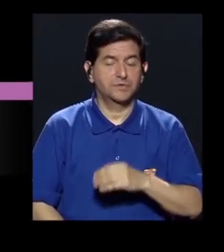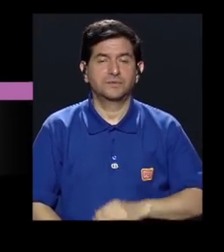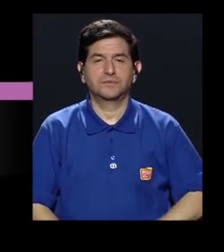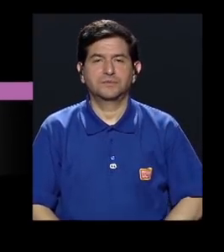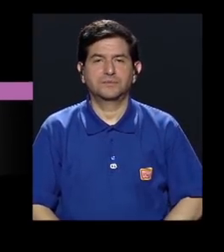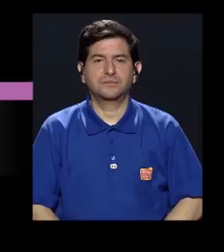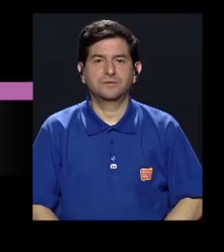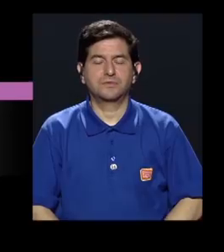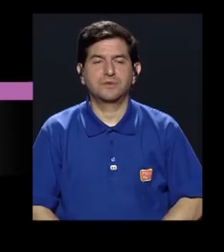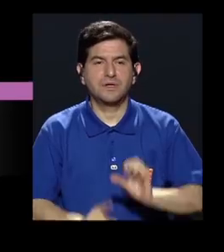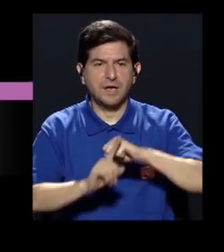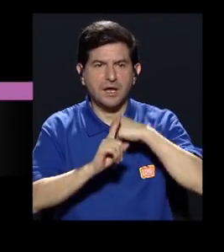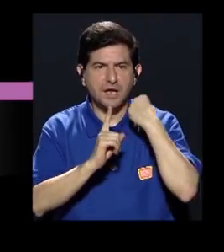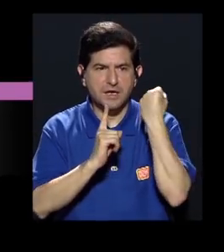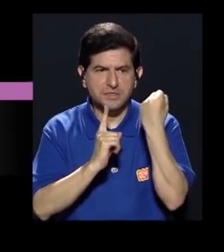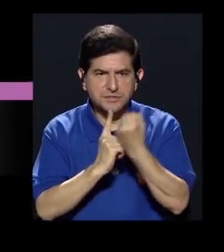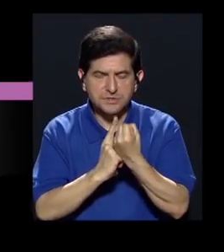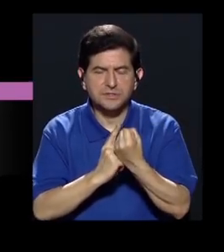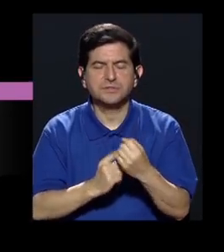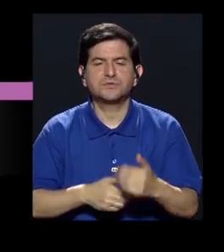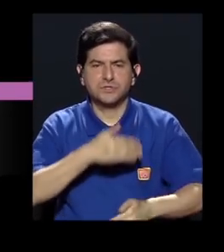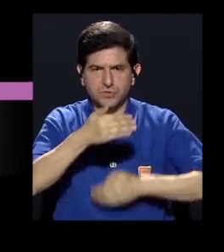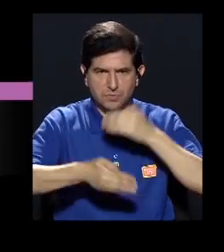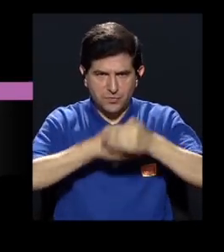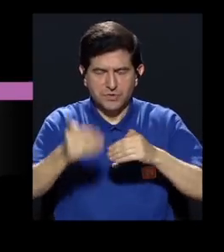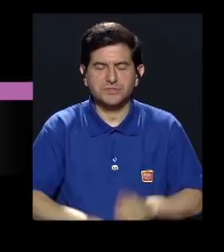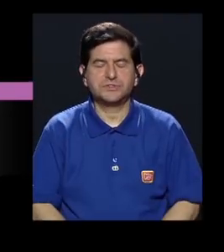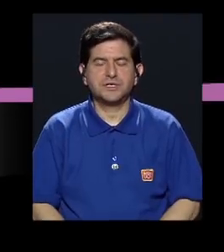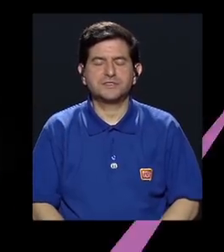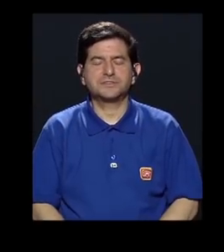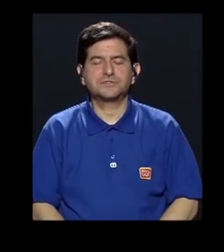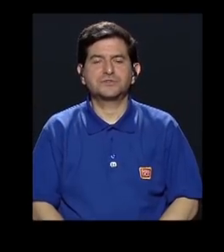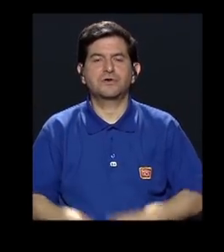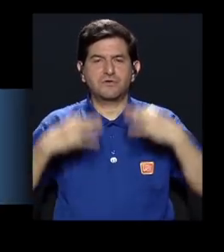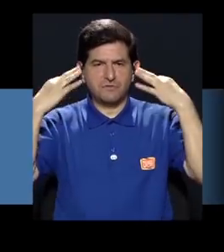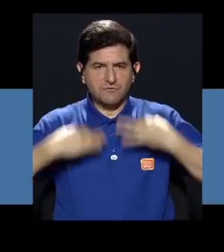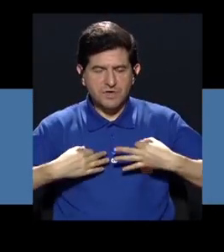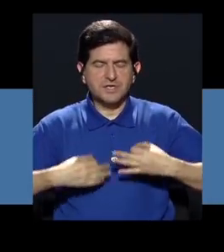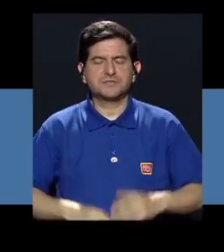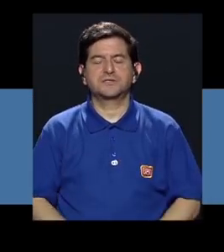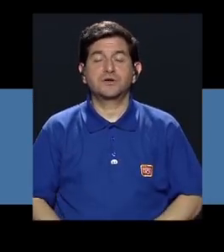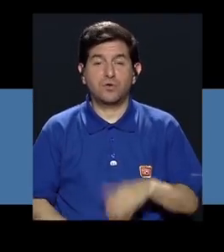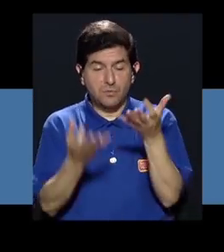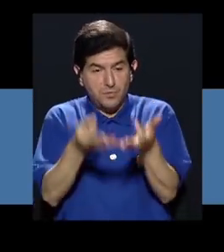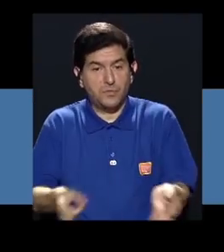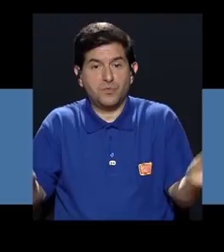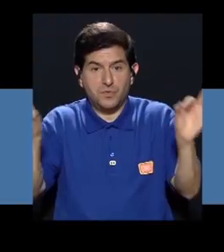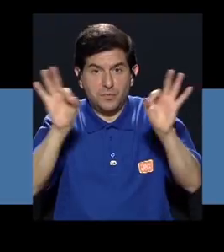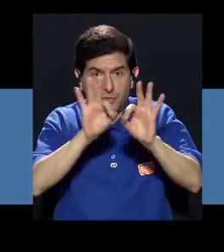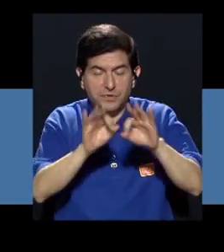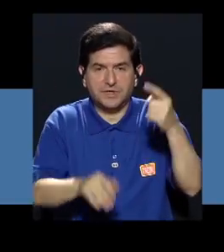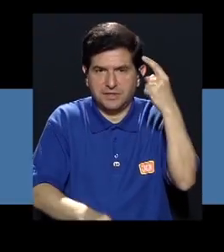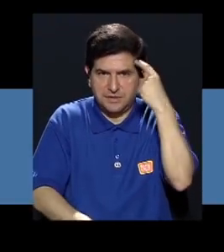nutricionales, en cuestiones de sociabilidad, físico y motor, que son básicos,